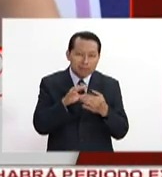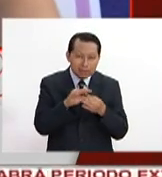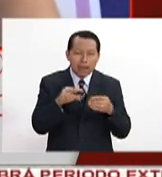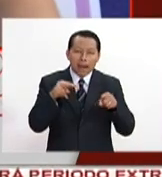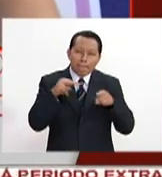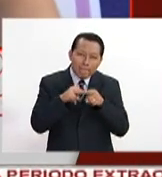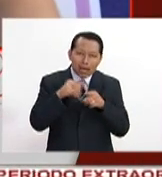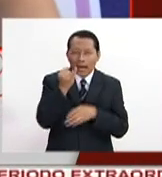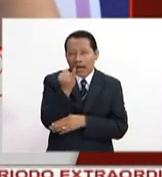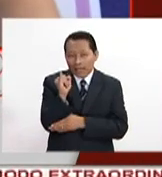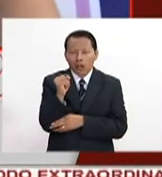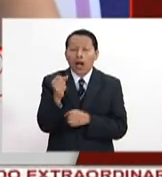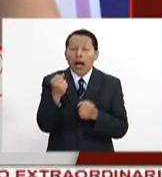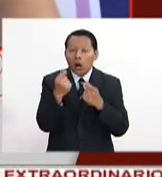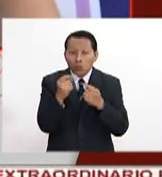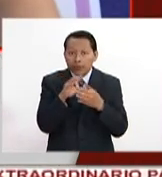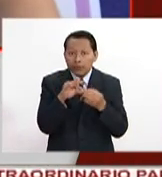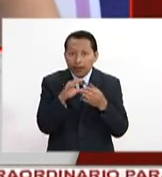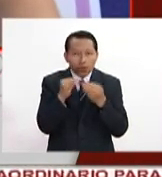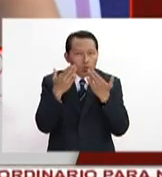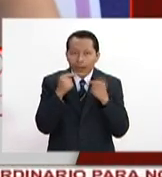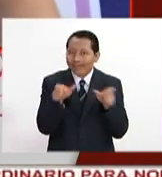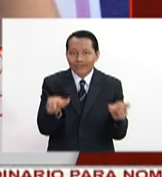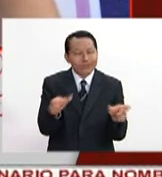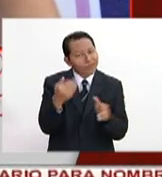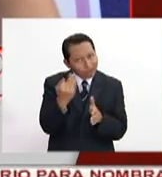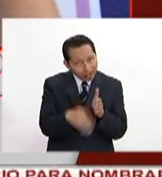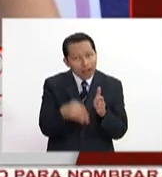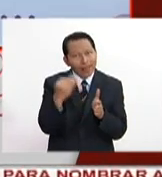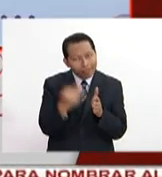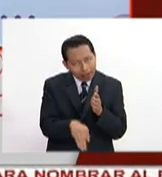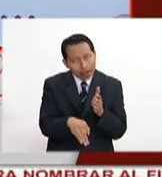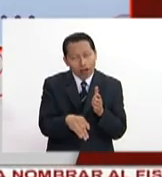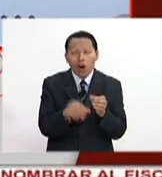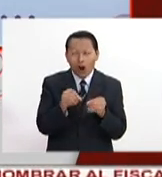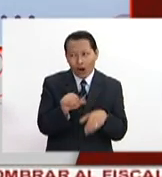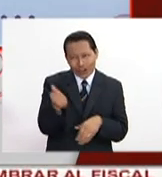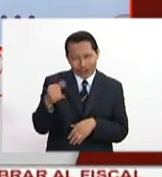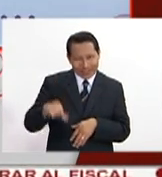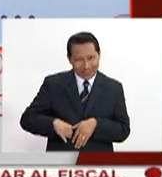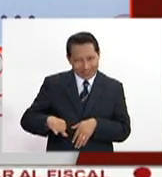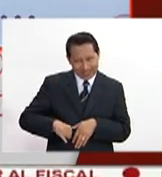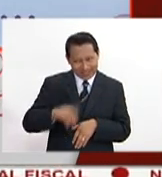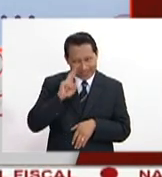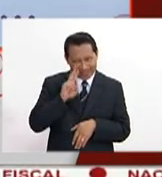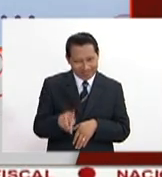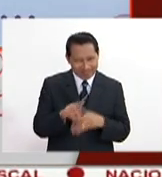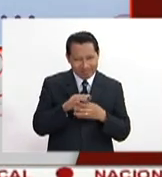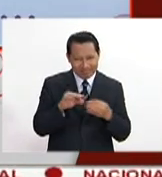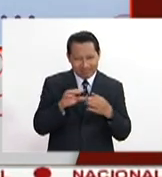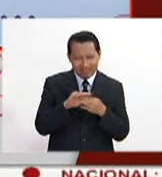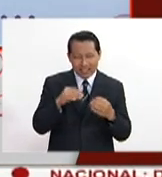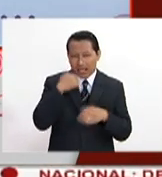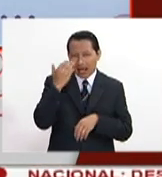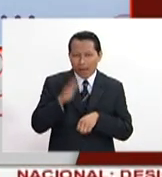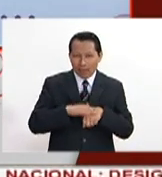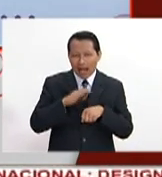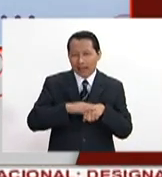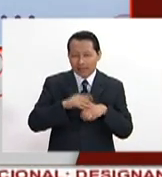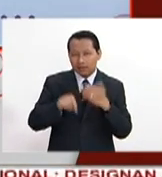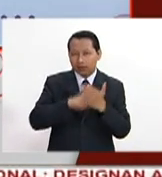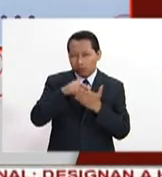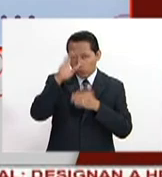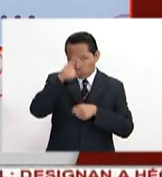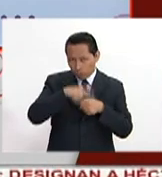hablaron acerca de inseguridad y muchos, me interesó mucho de la respuesta, nos hablaron acerca de que quieren más espacios